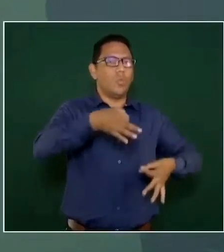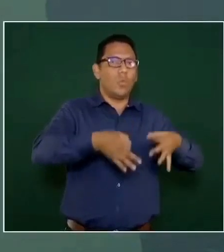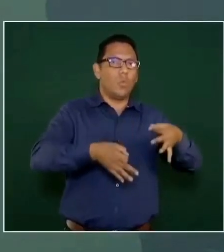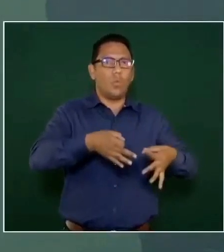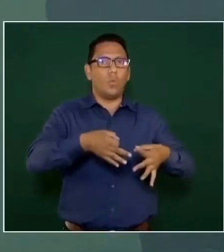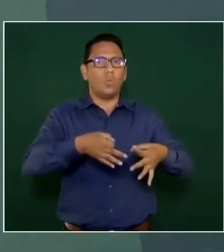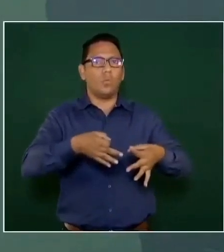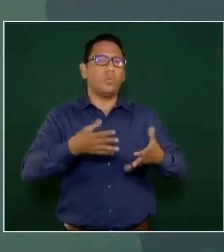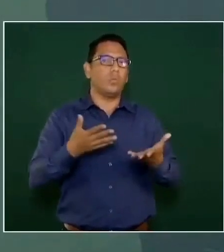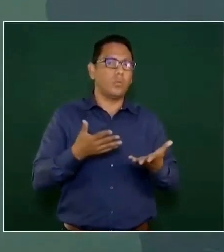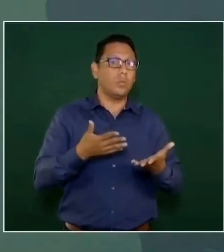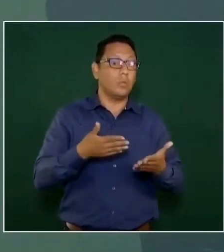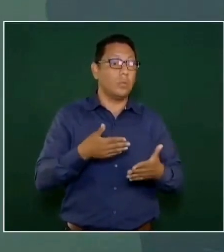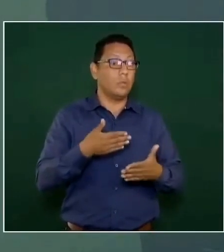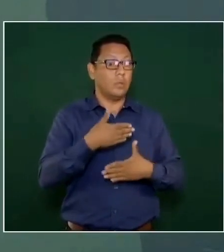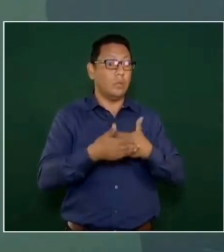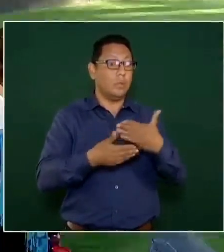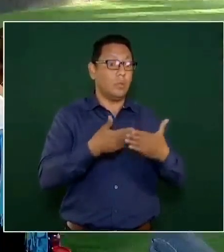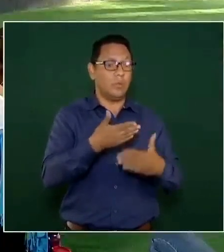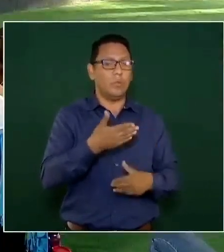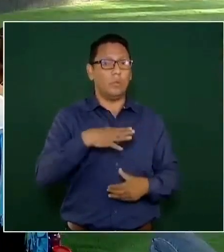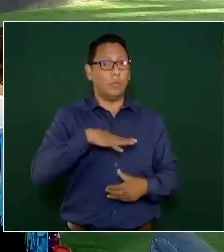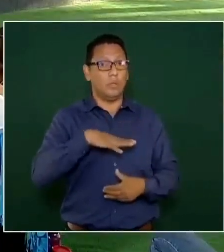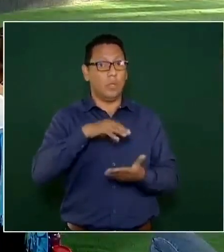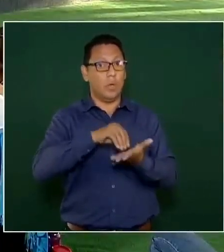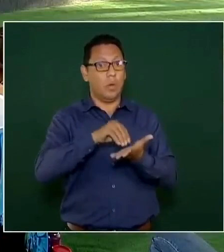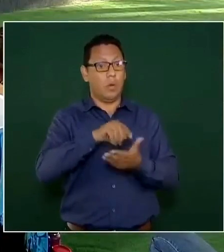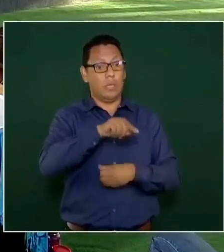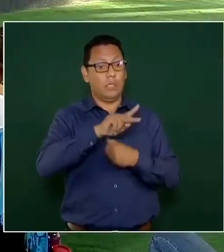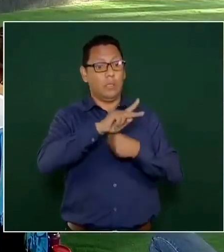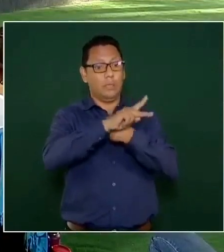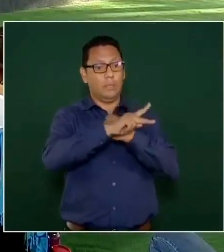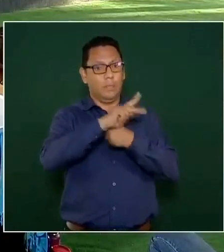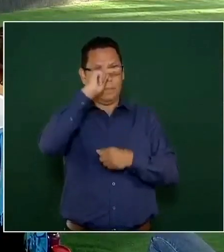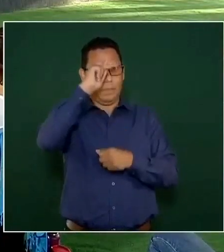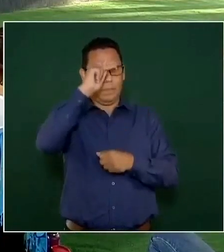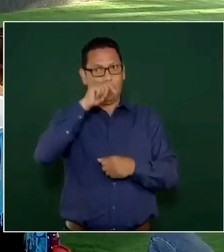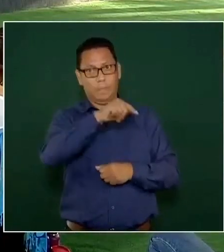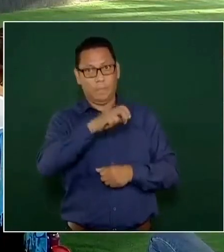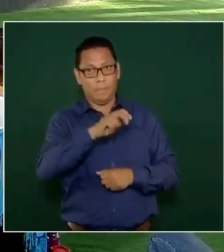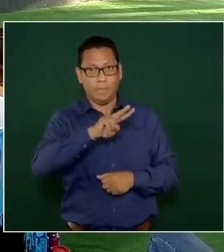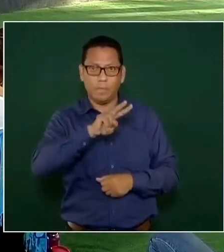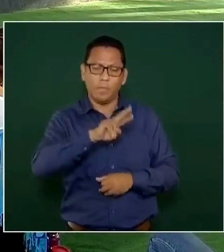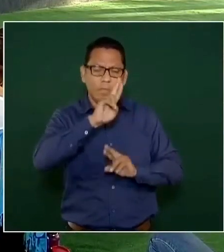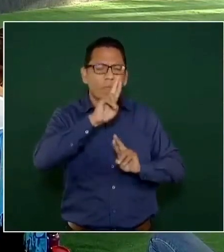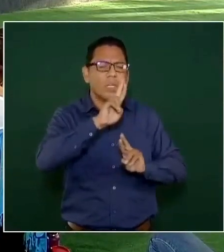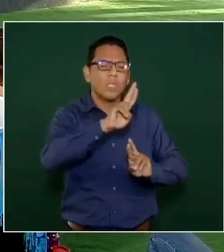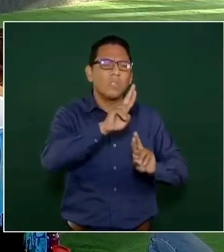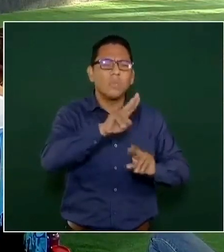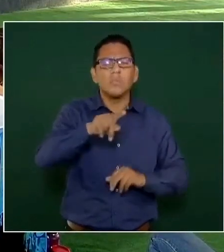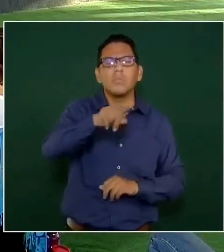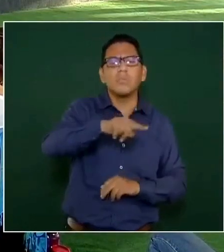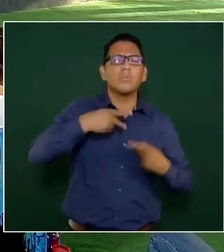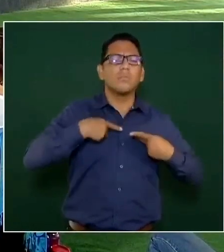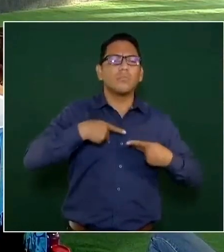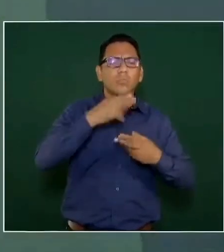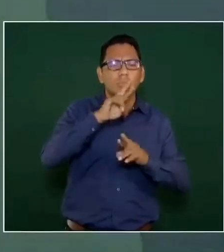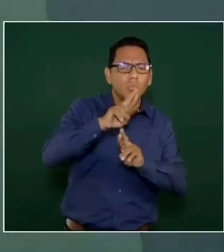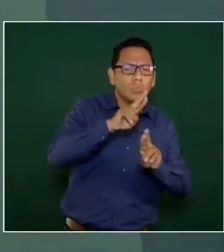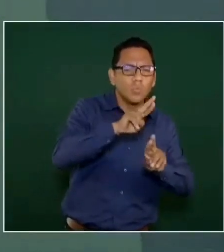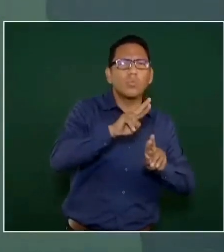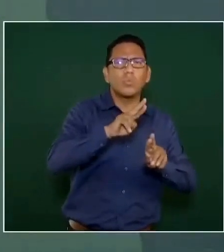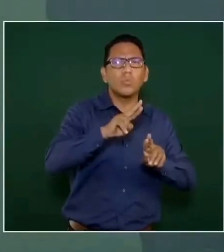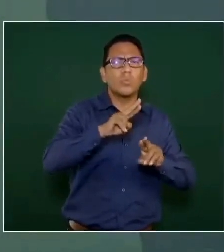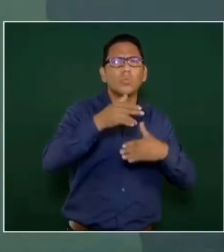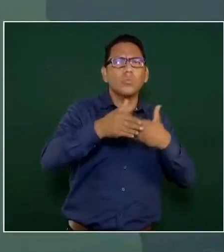justicia y judiciales que se siguen en el Perú, se respete el debido proceso, se respeten todos